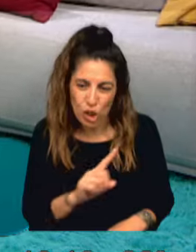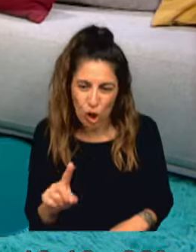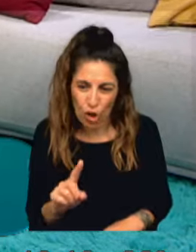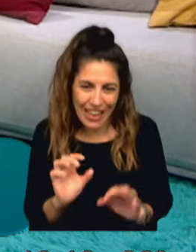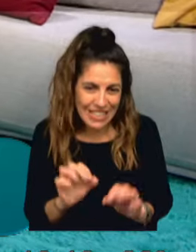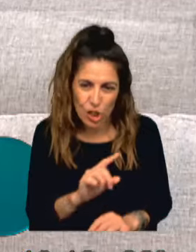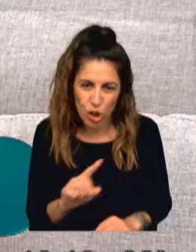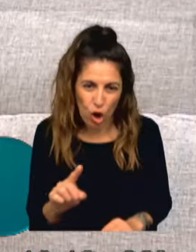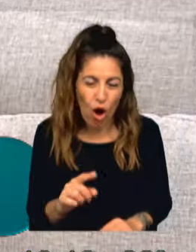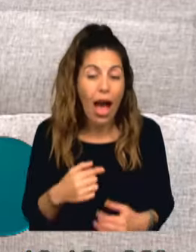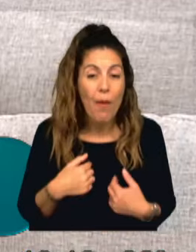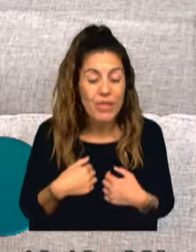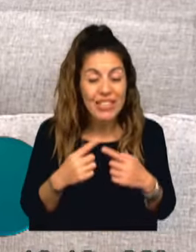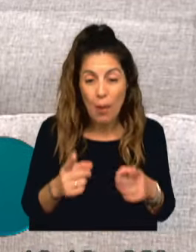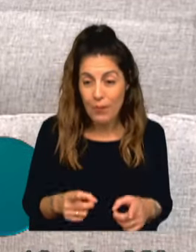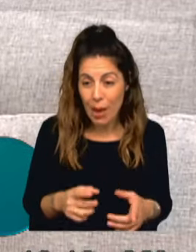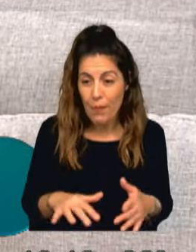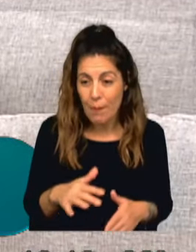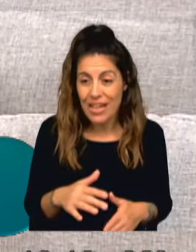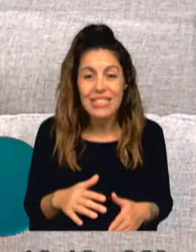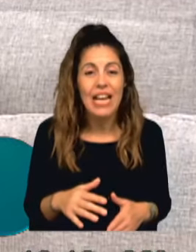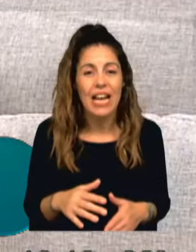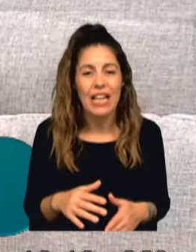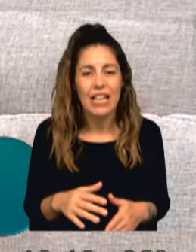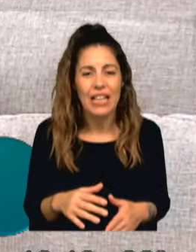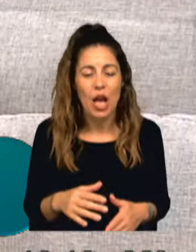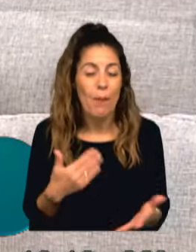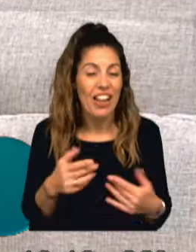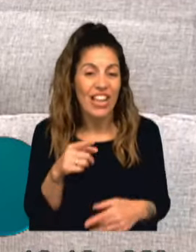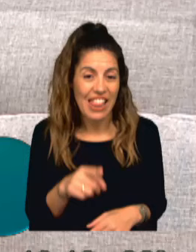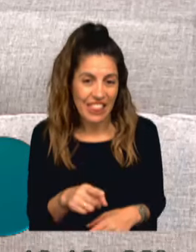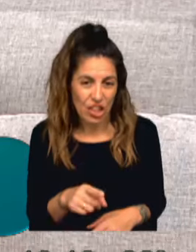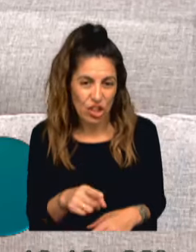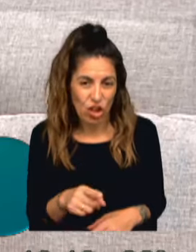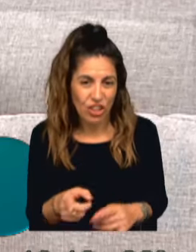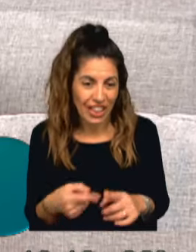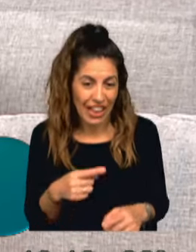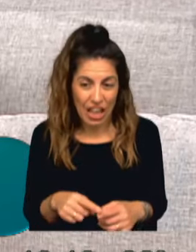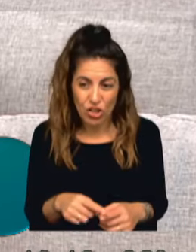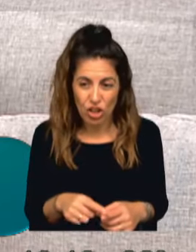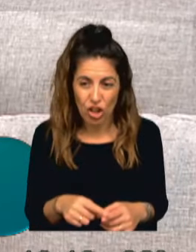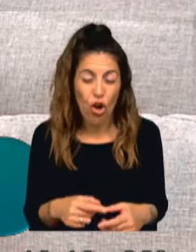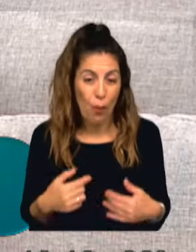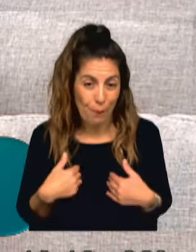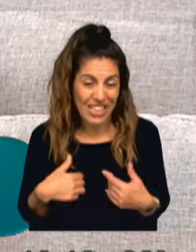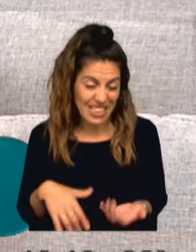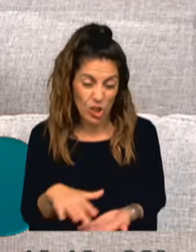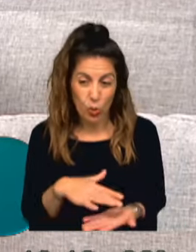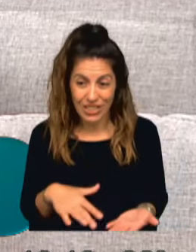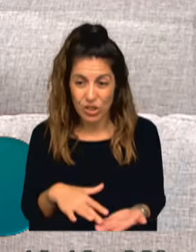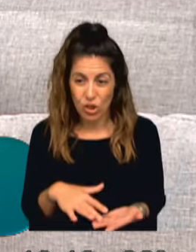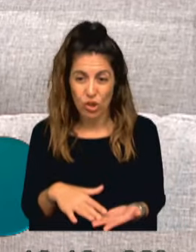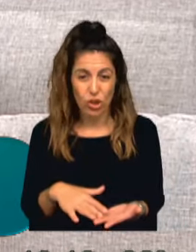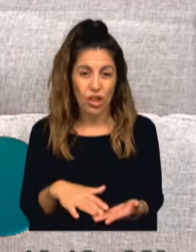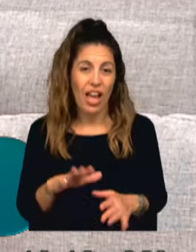que sí pasa y me pasa a mí también o sea en realidad el origen para hablar de esto tiene que ver inclusive con lo que me pasa a mí de